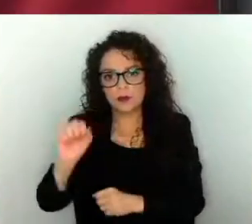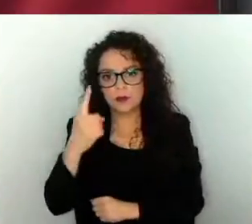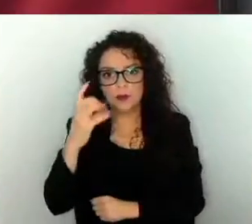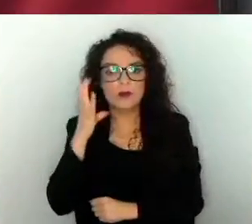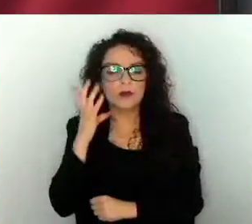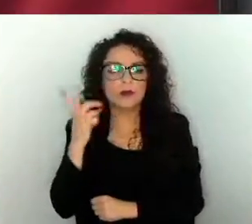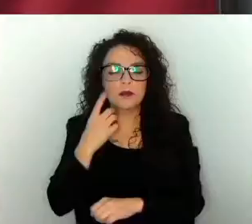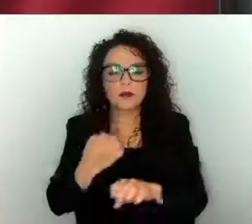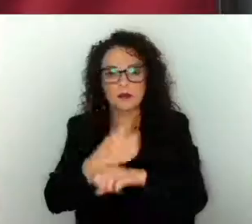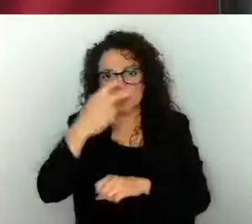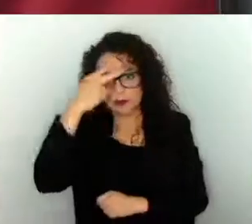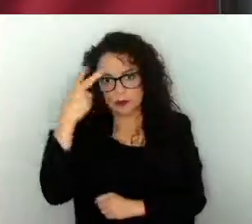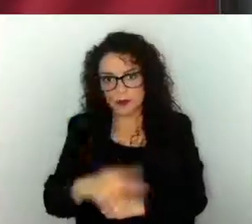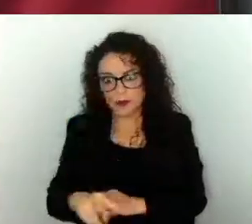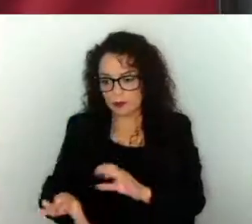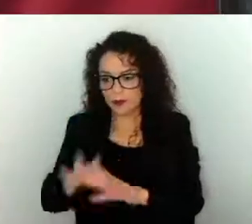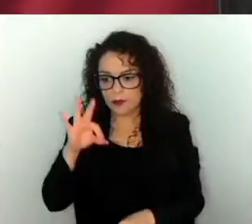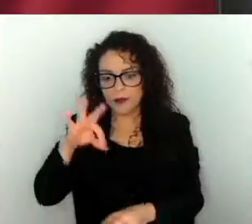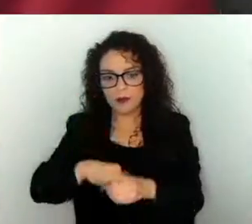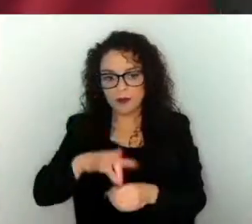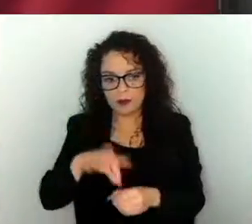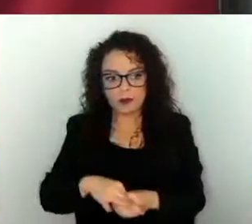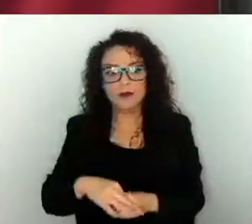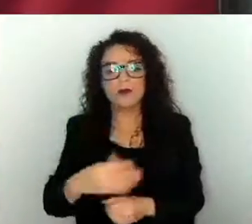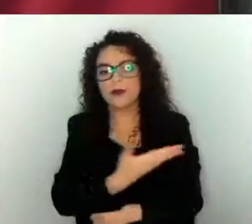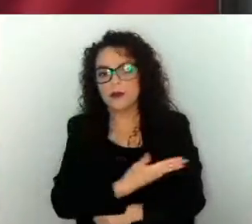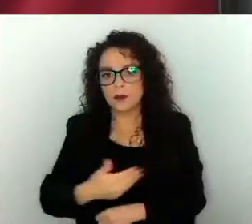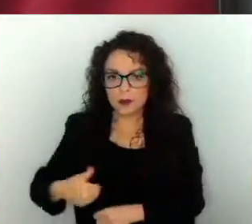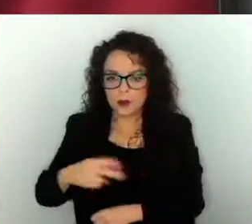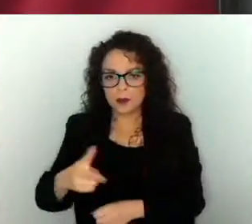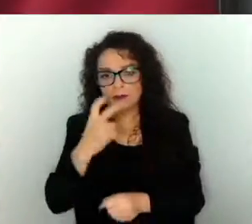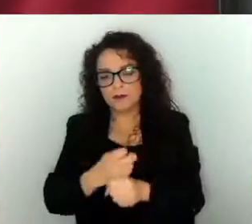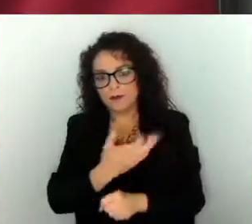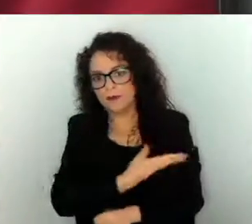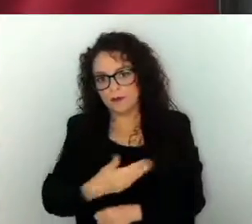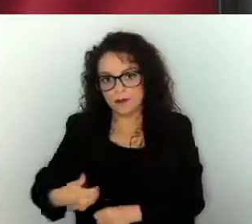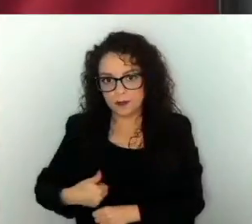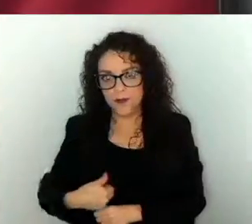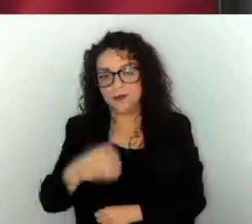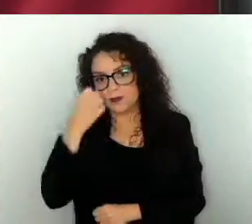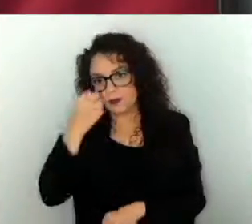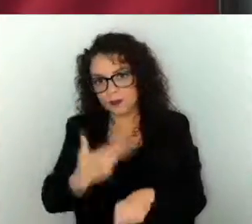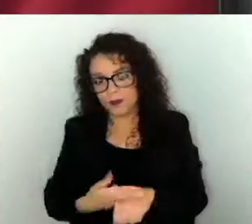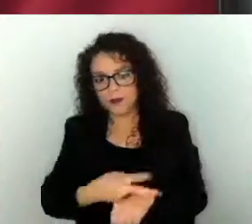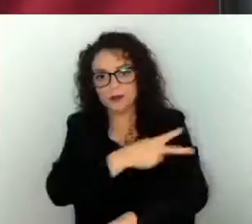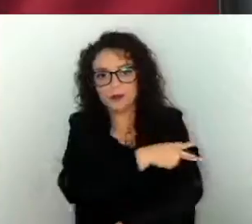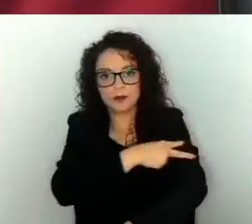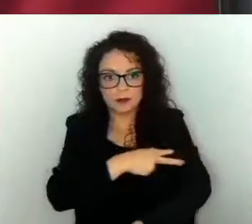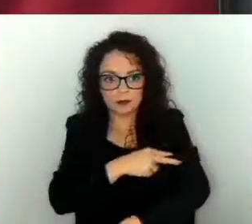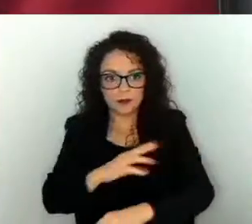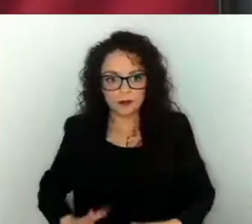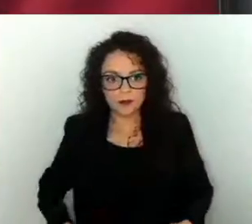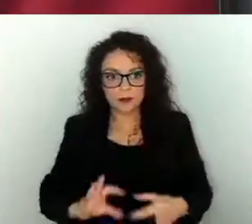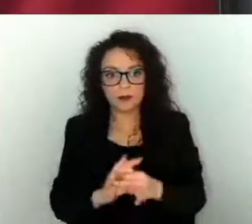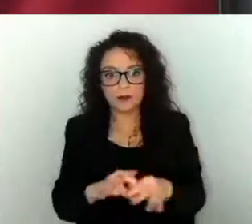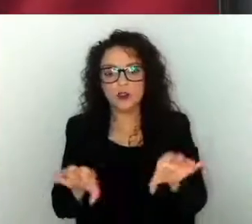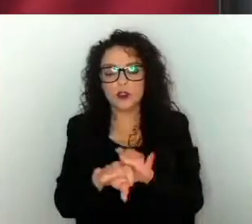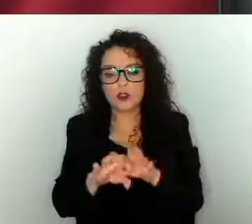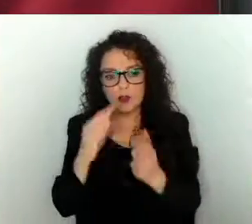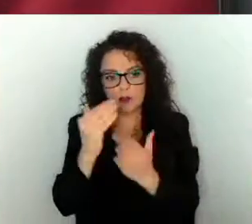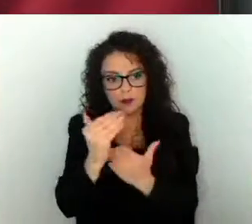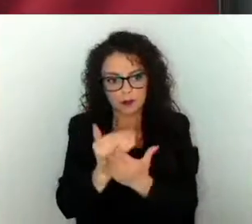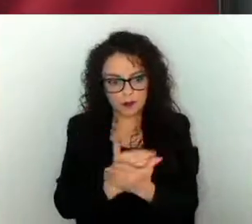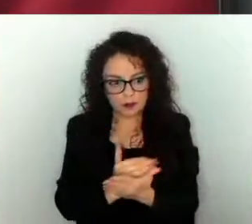elige presidente, vicepresidentes, secretarios y vocales de la misma conforme al tenor siguiente.